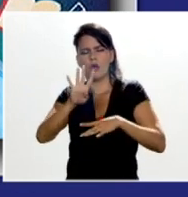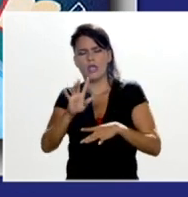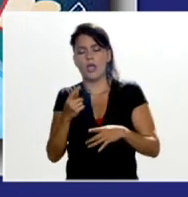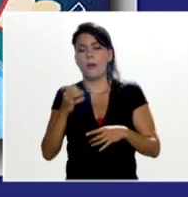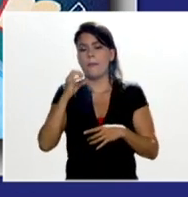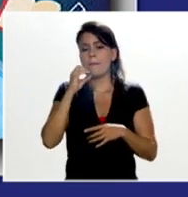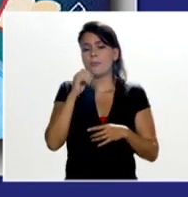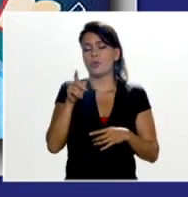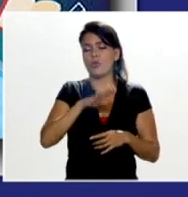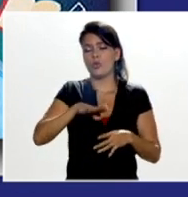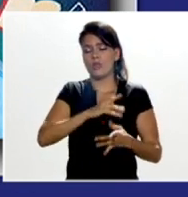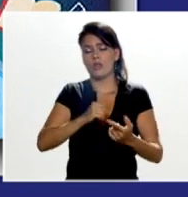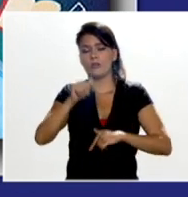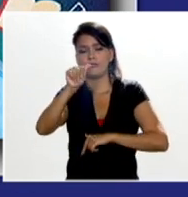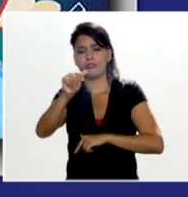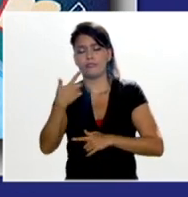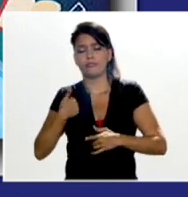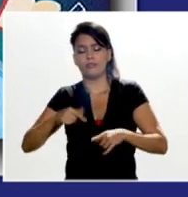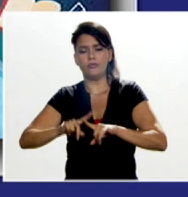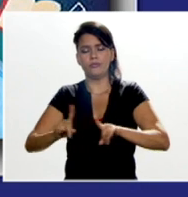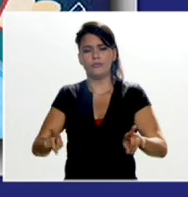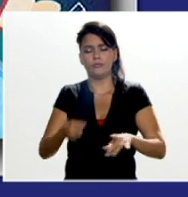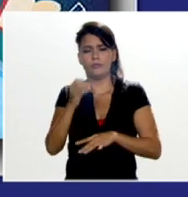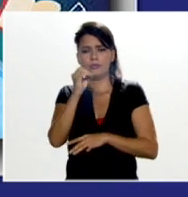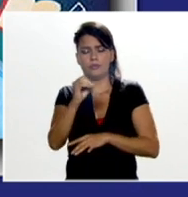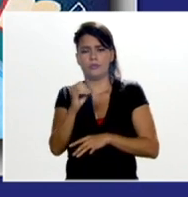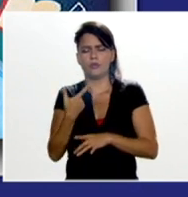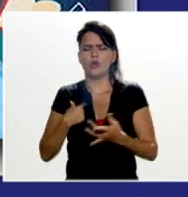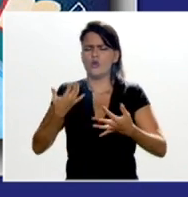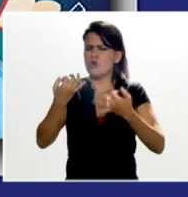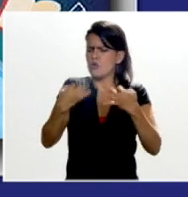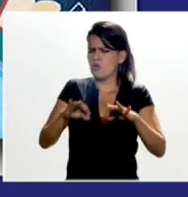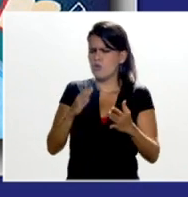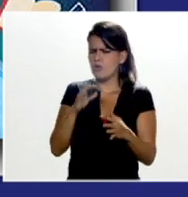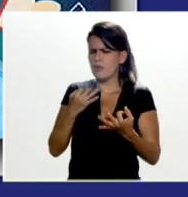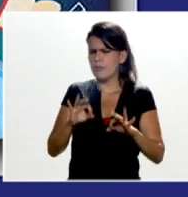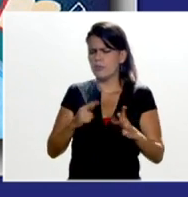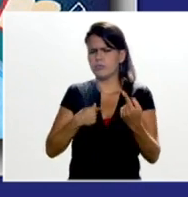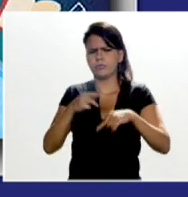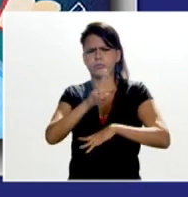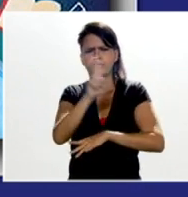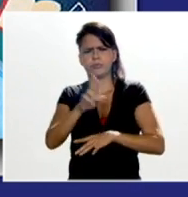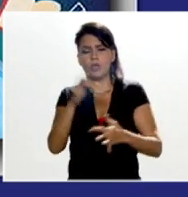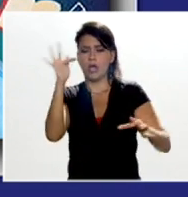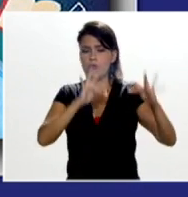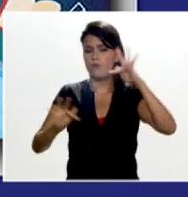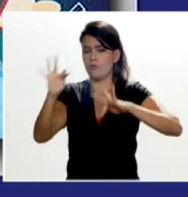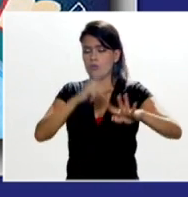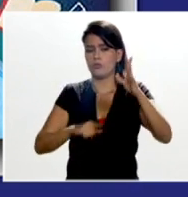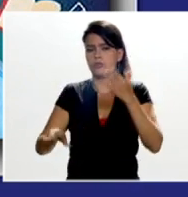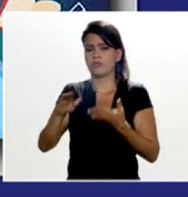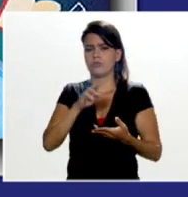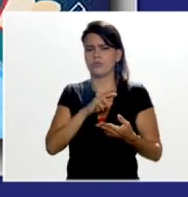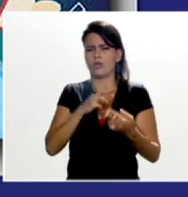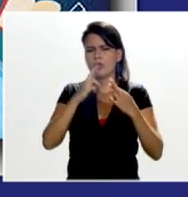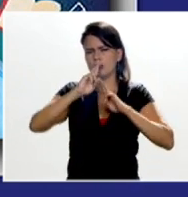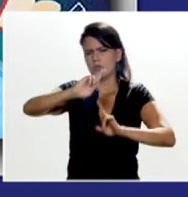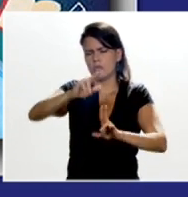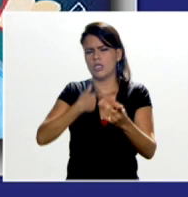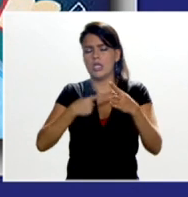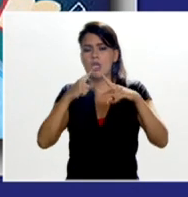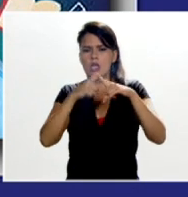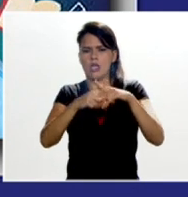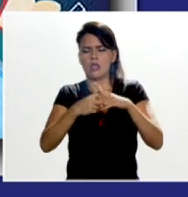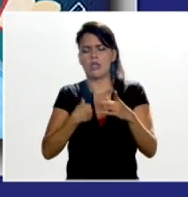donde la a tiene que ser distinto de 0. Regularmente se aplica con la fórmula de la resolvente. X es